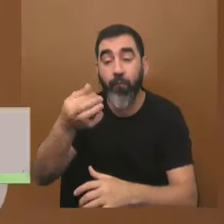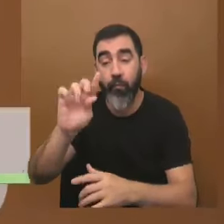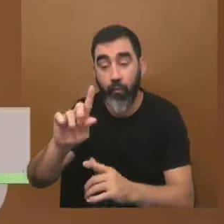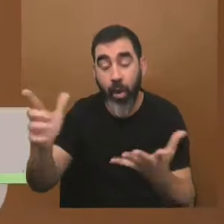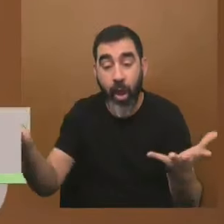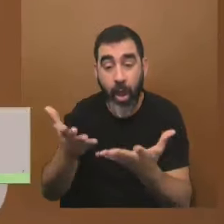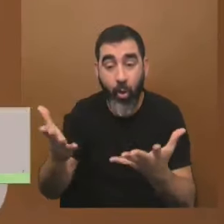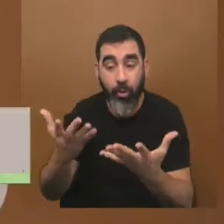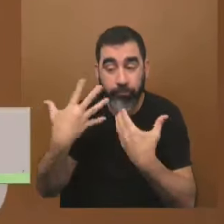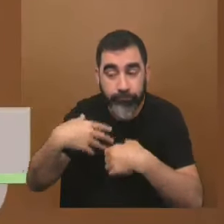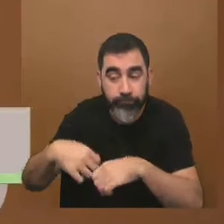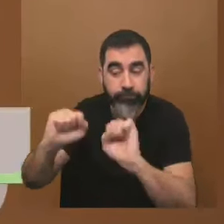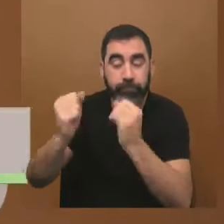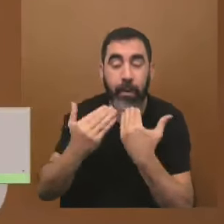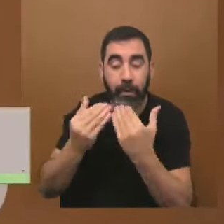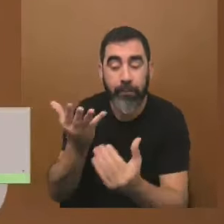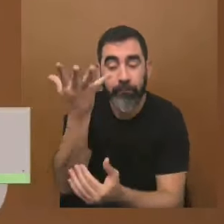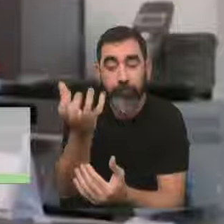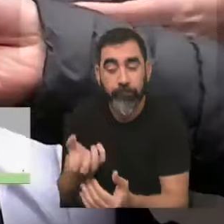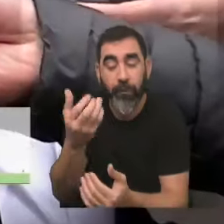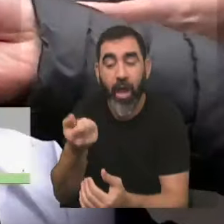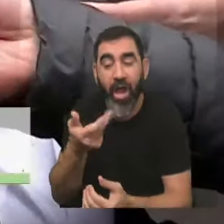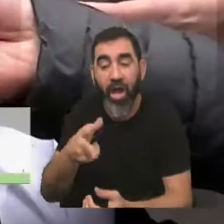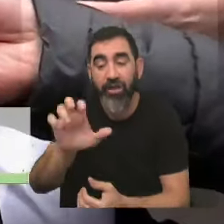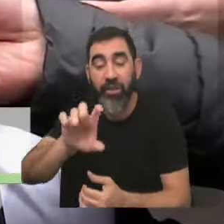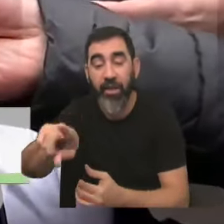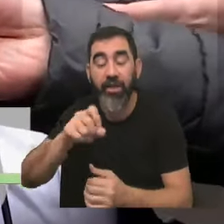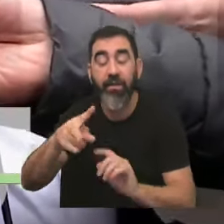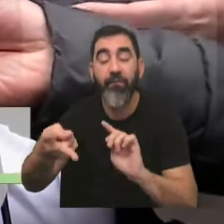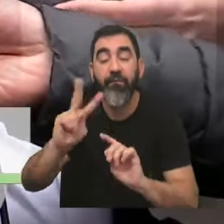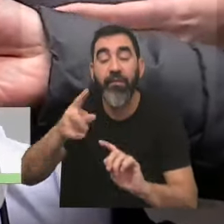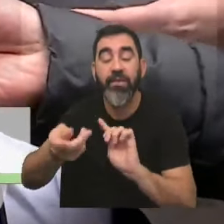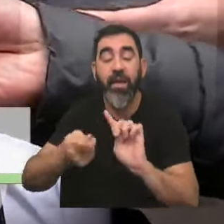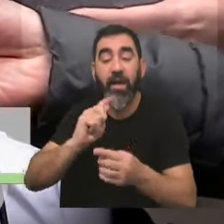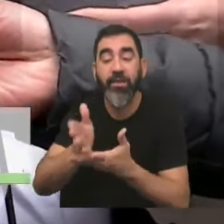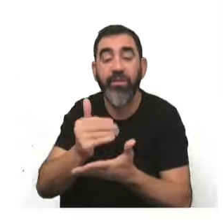y que fuera descubierto gracias a la grabación aportada por la ex vicecanciller Carolina